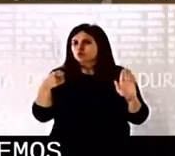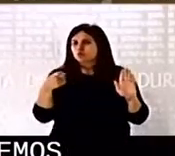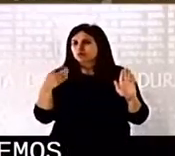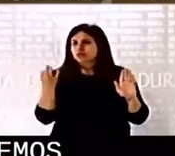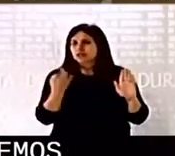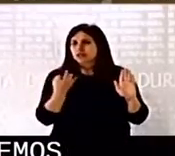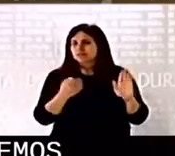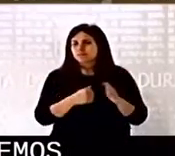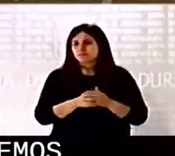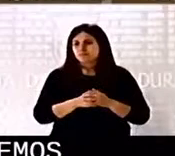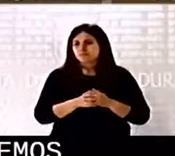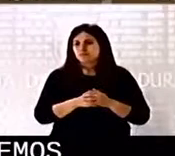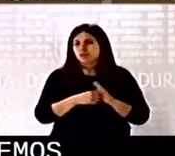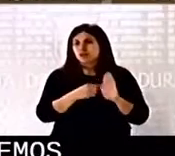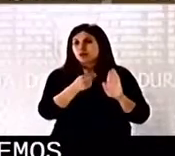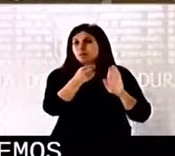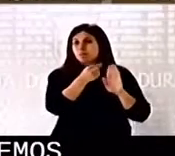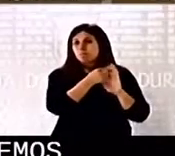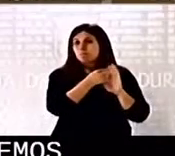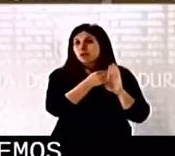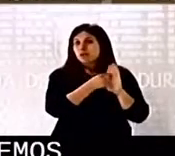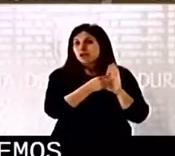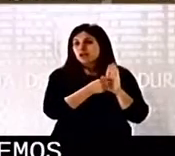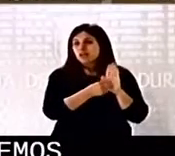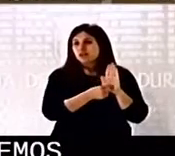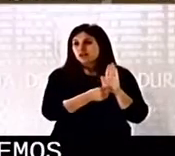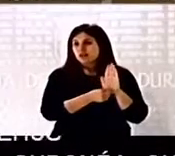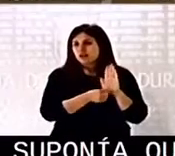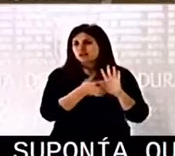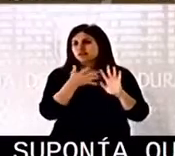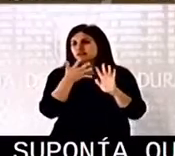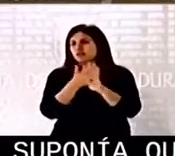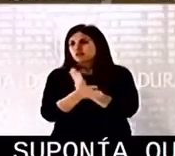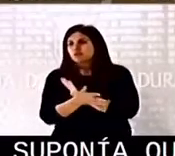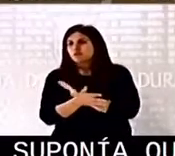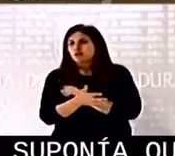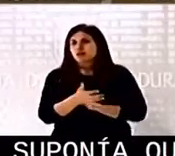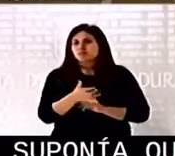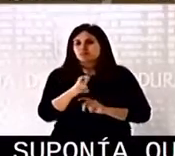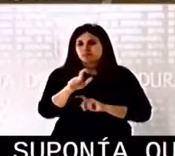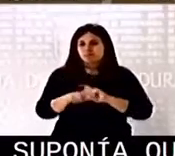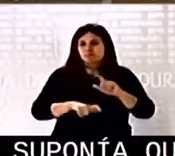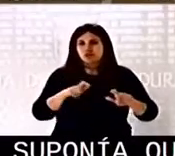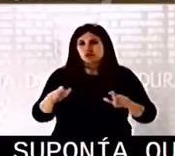la medida que suponía que no se pudiesen sentar